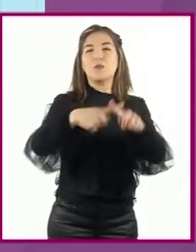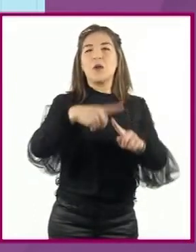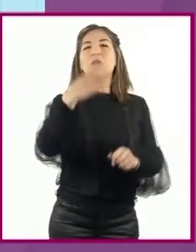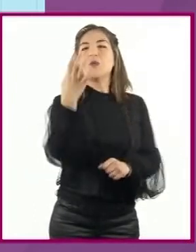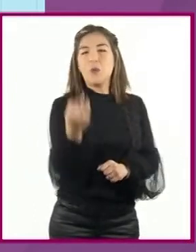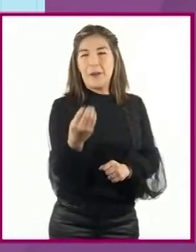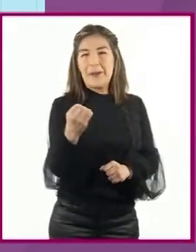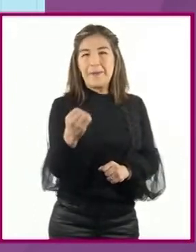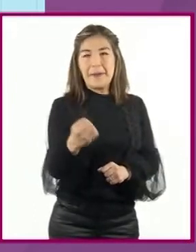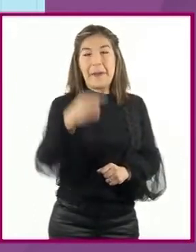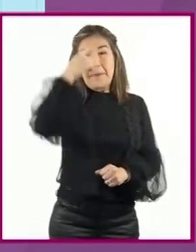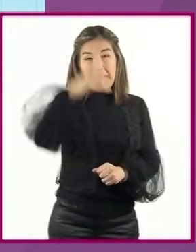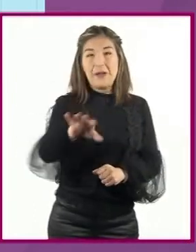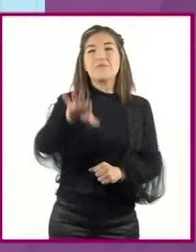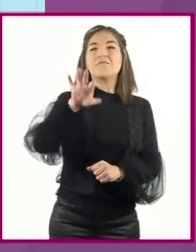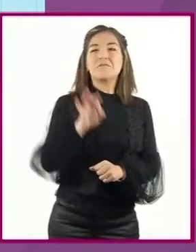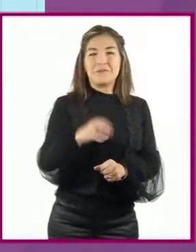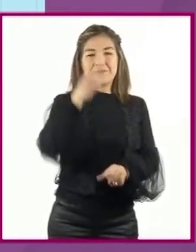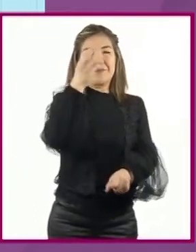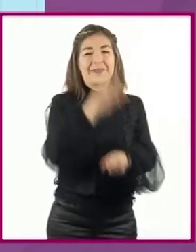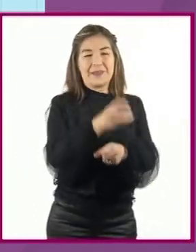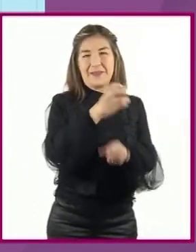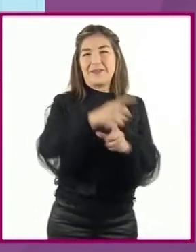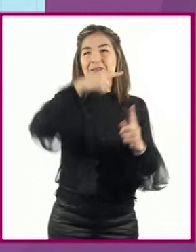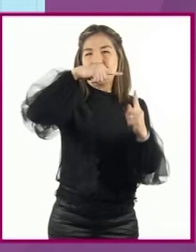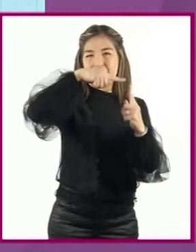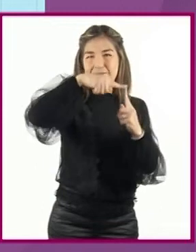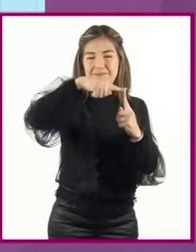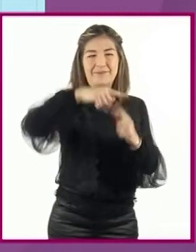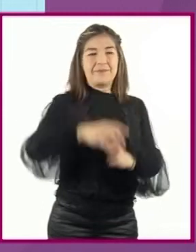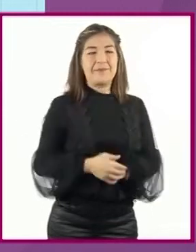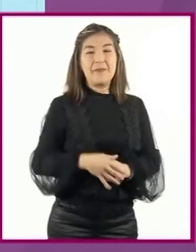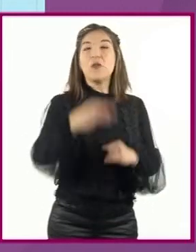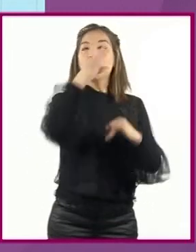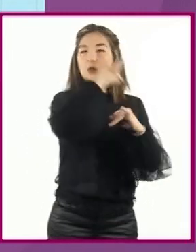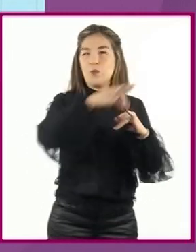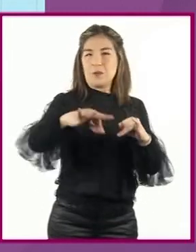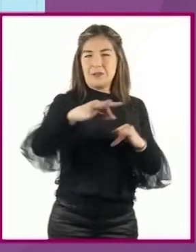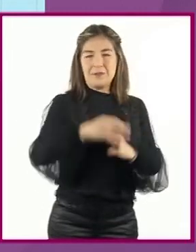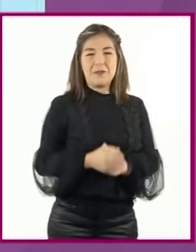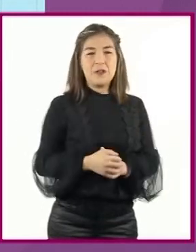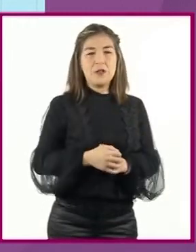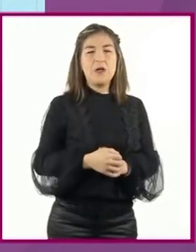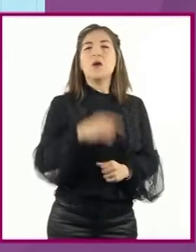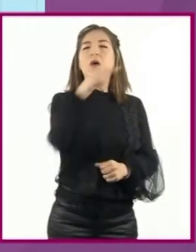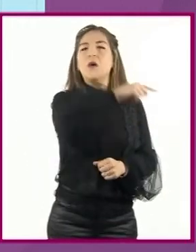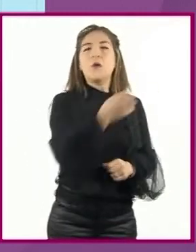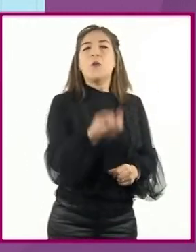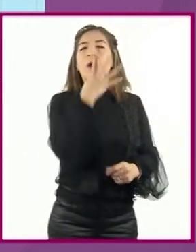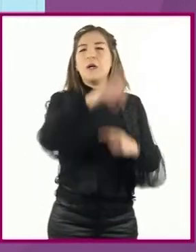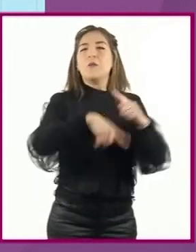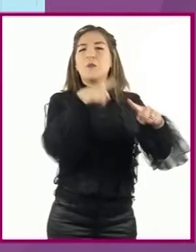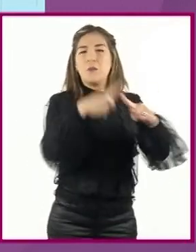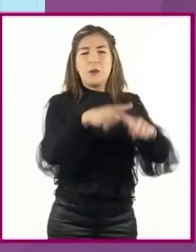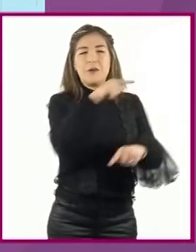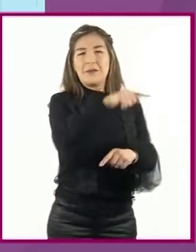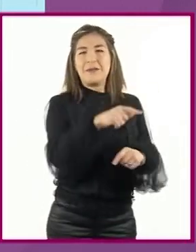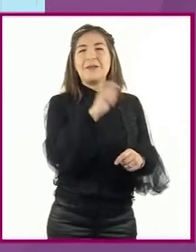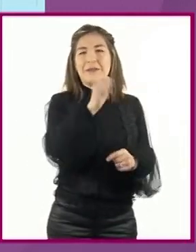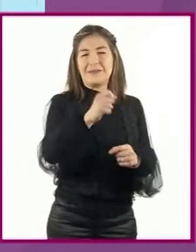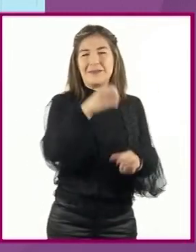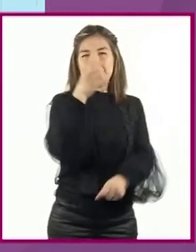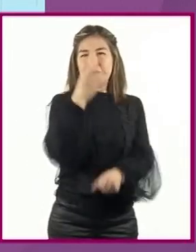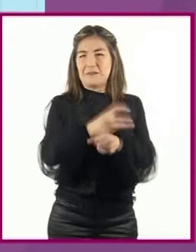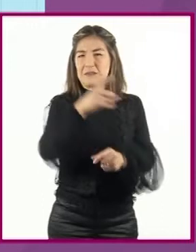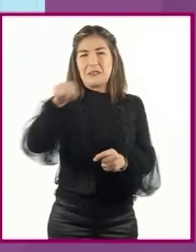por 9 para obtener la tercera división. Por último, ¿por cuánto se multiplicaron los componentes de la